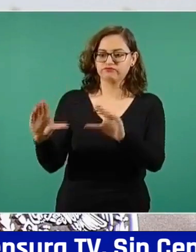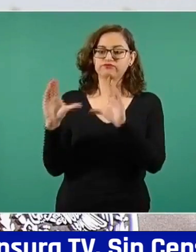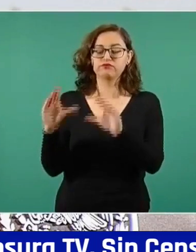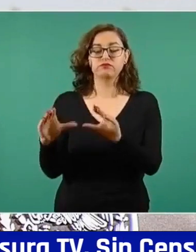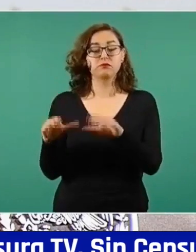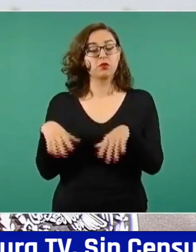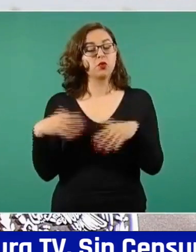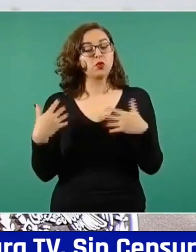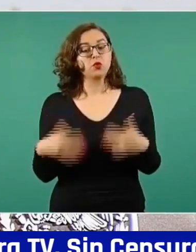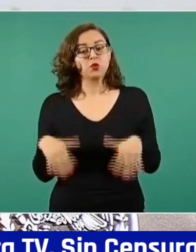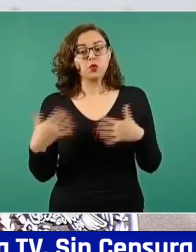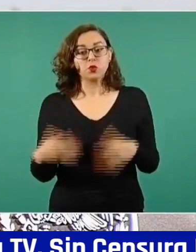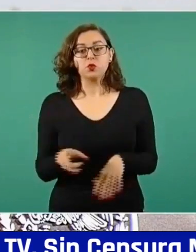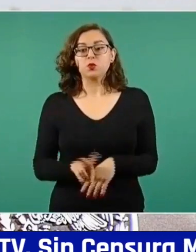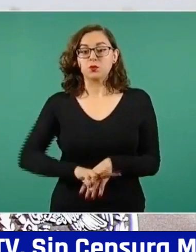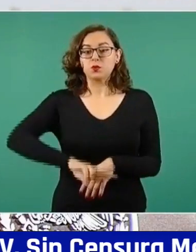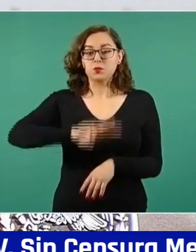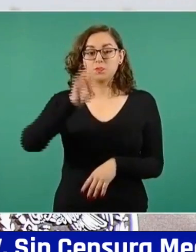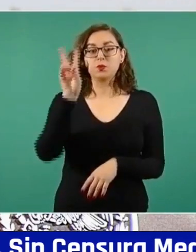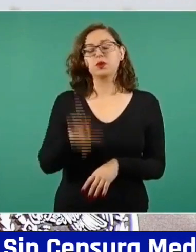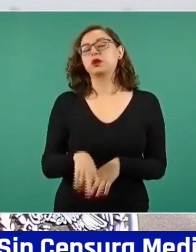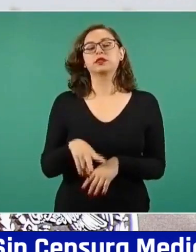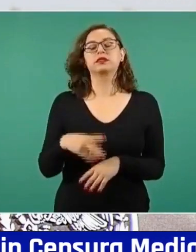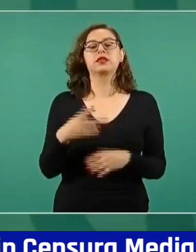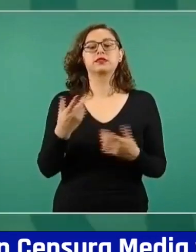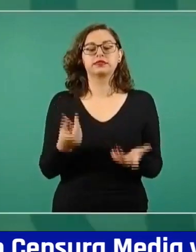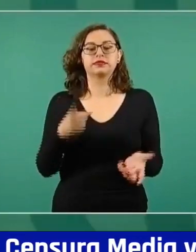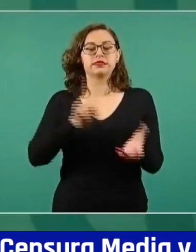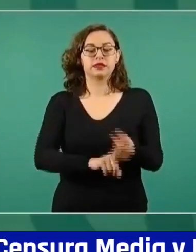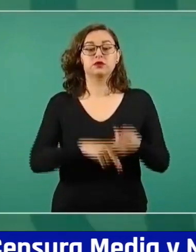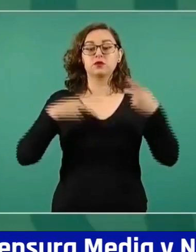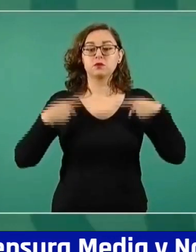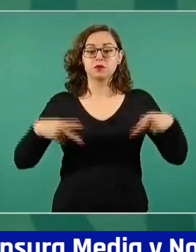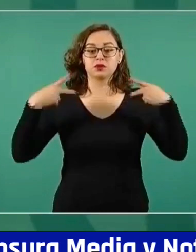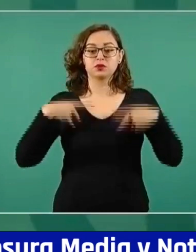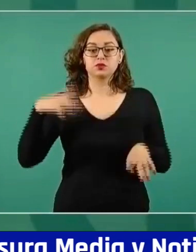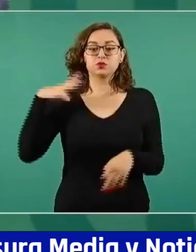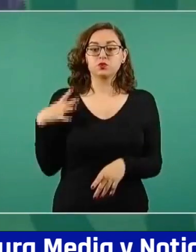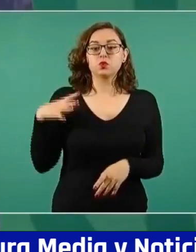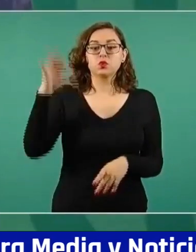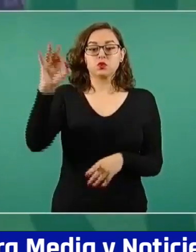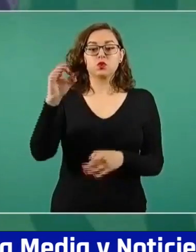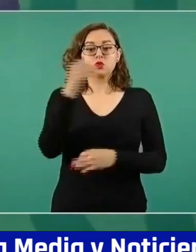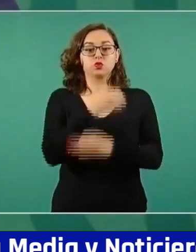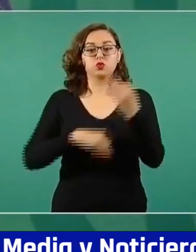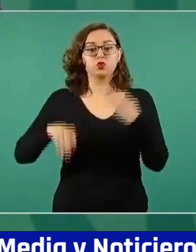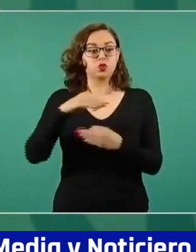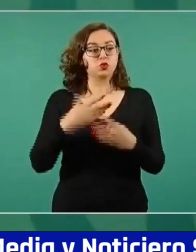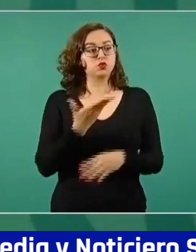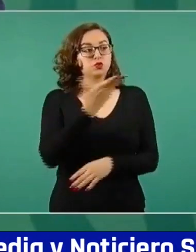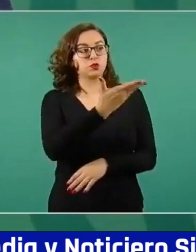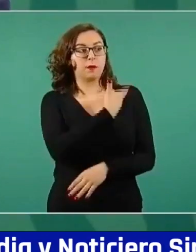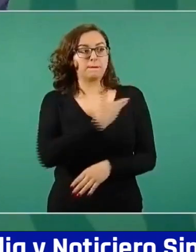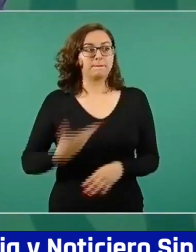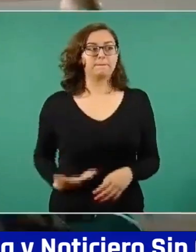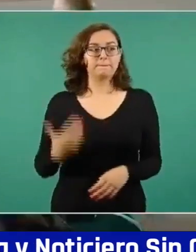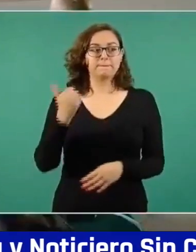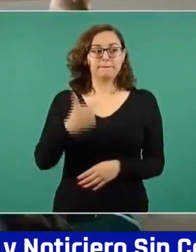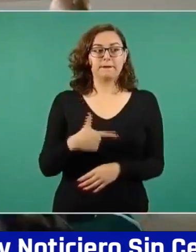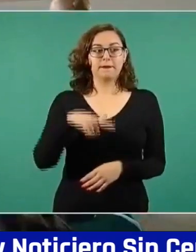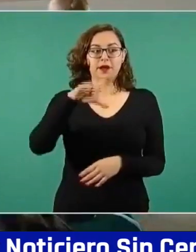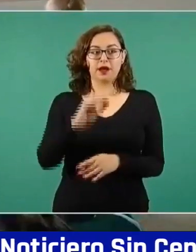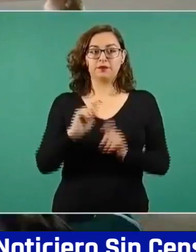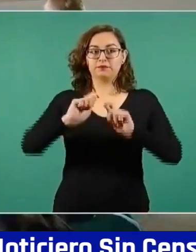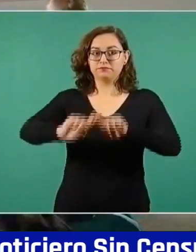orgullo para todo el voluntariado de la institución al recibir de propias manos del señor presidente Andrés Manuel López